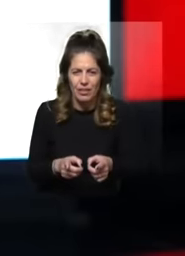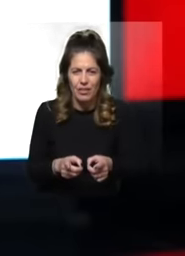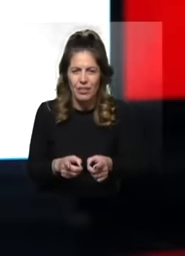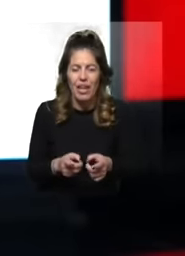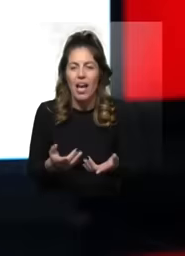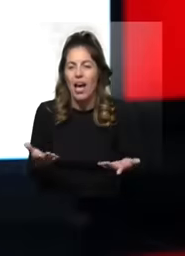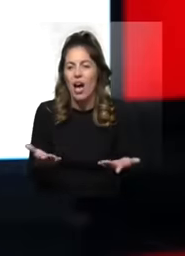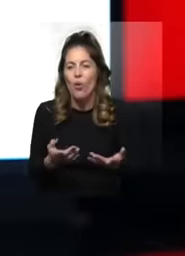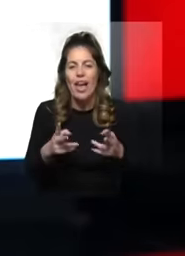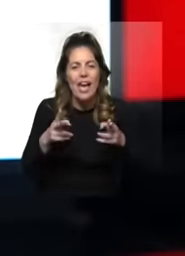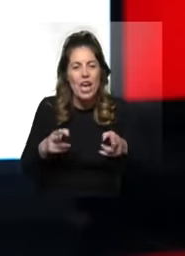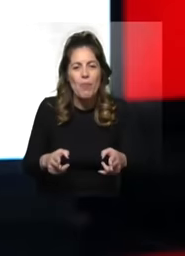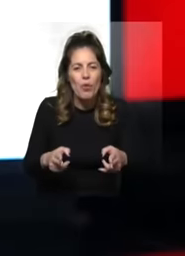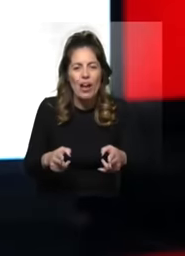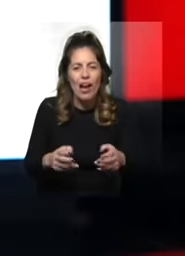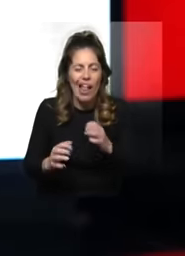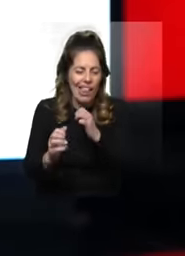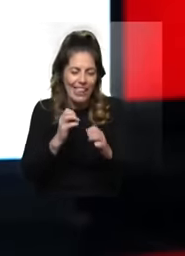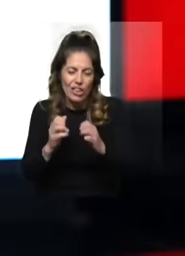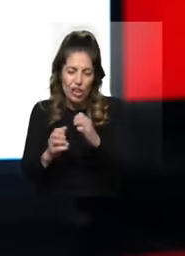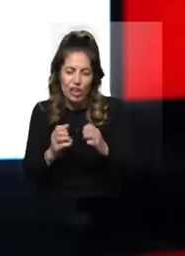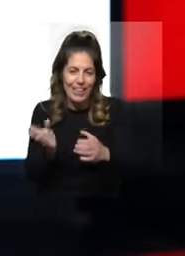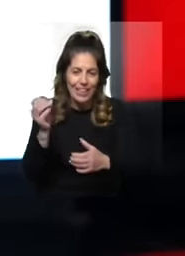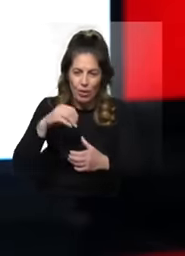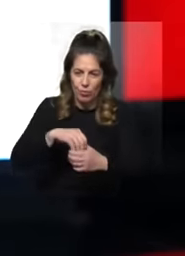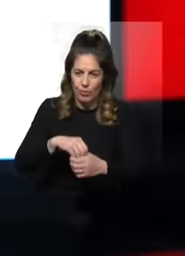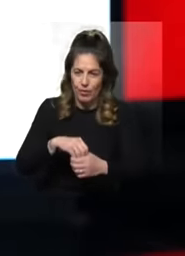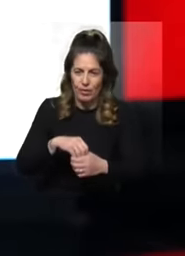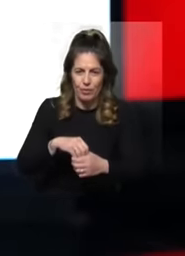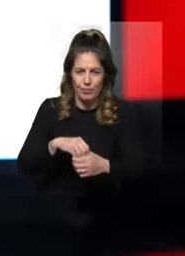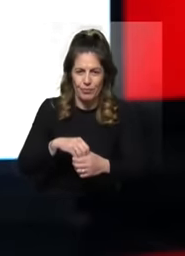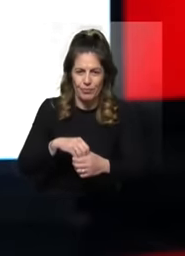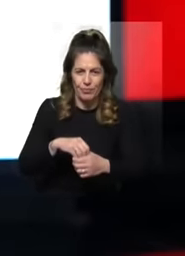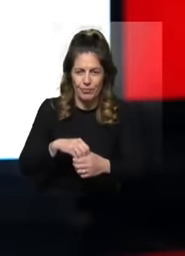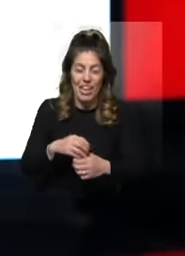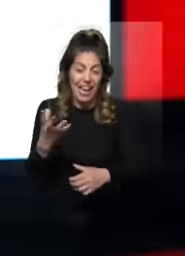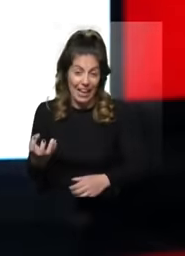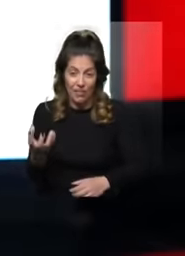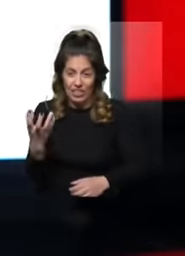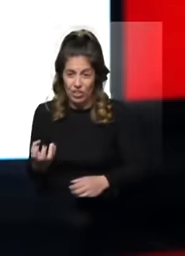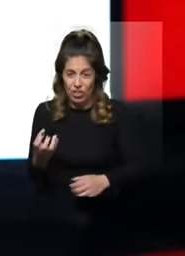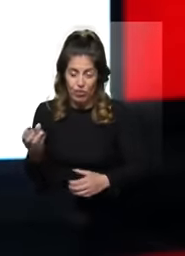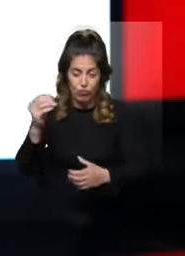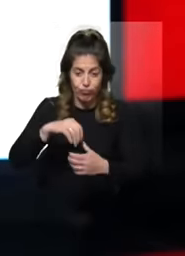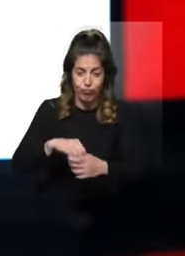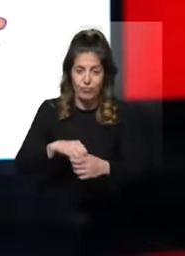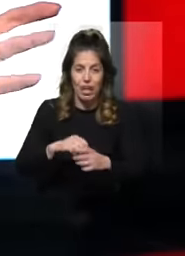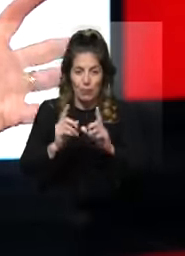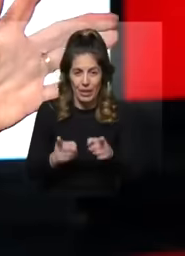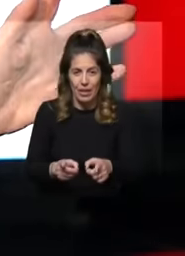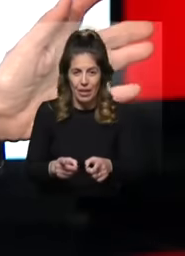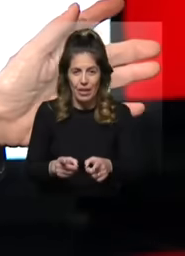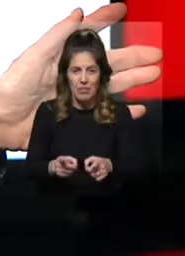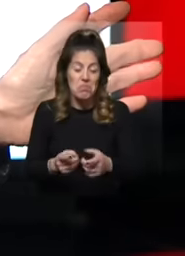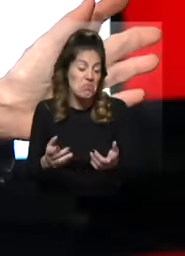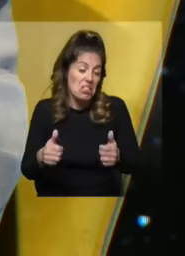Estamos en una época donde la electrónica interviene en las grabaciones. ¿Por qué no?